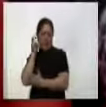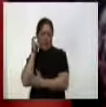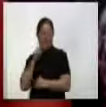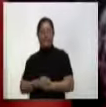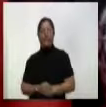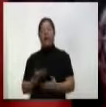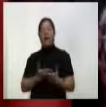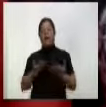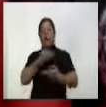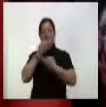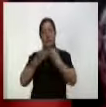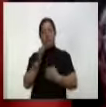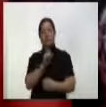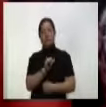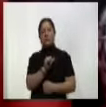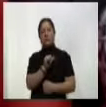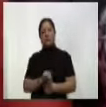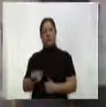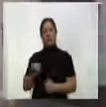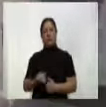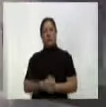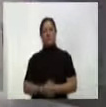Morales, Ahora Noticias.